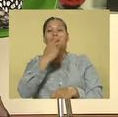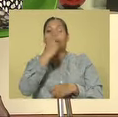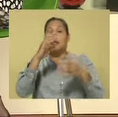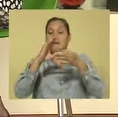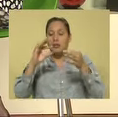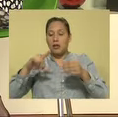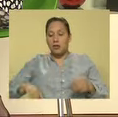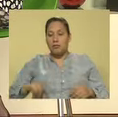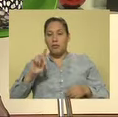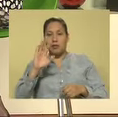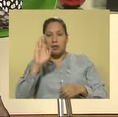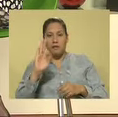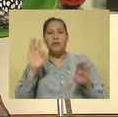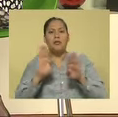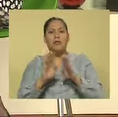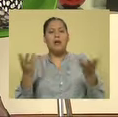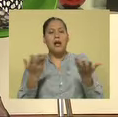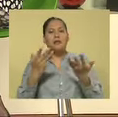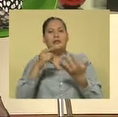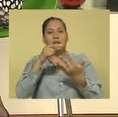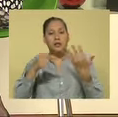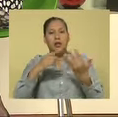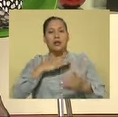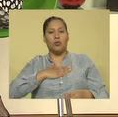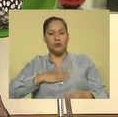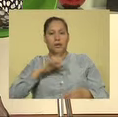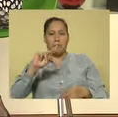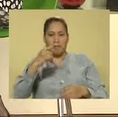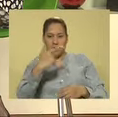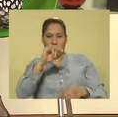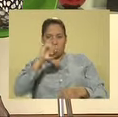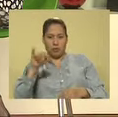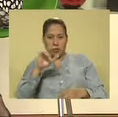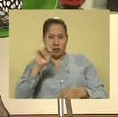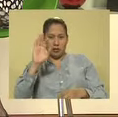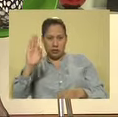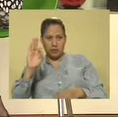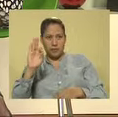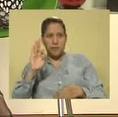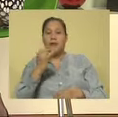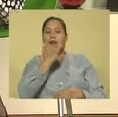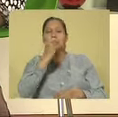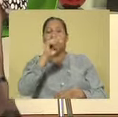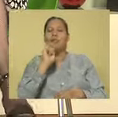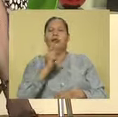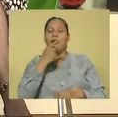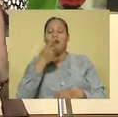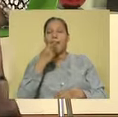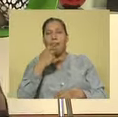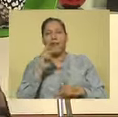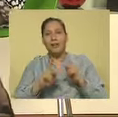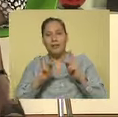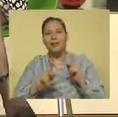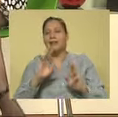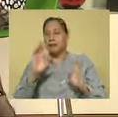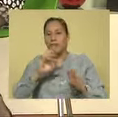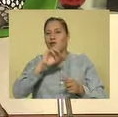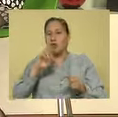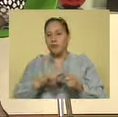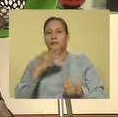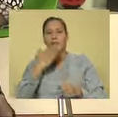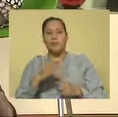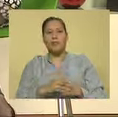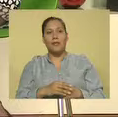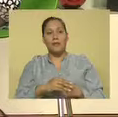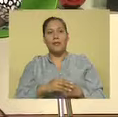a través de la Procuraduría General de Justicia del Distrito Federal Ay pégame porque me trabo es normal estamos en vivo sí